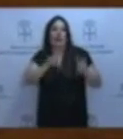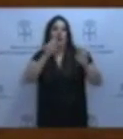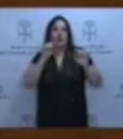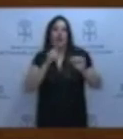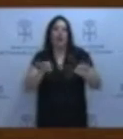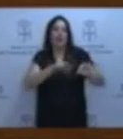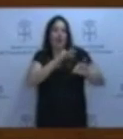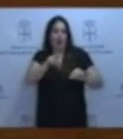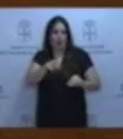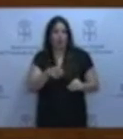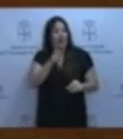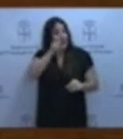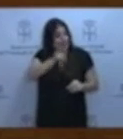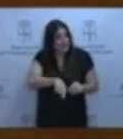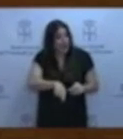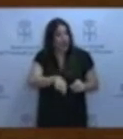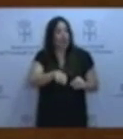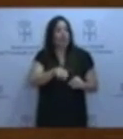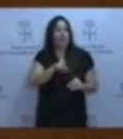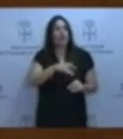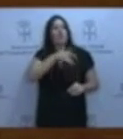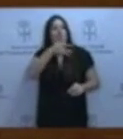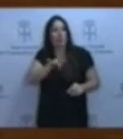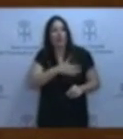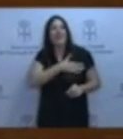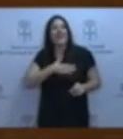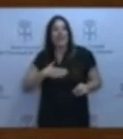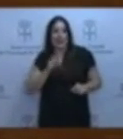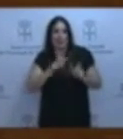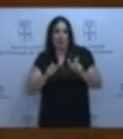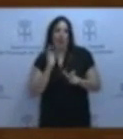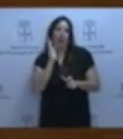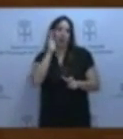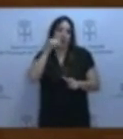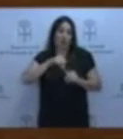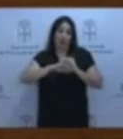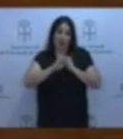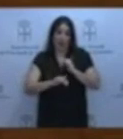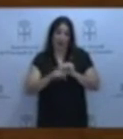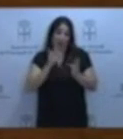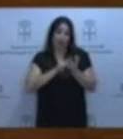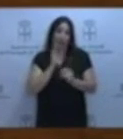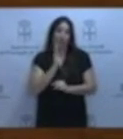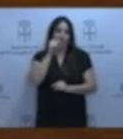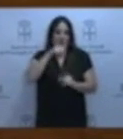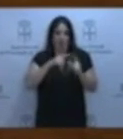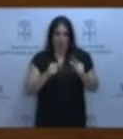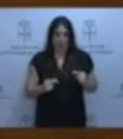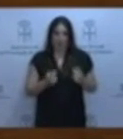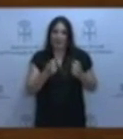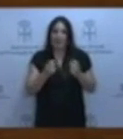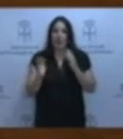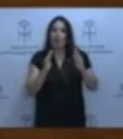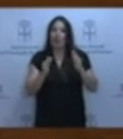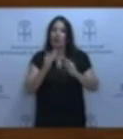por cierto, absolución que también buscarán los acusados del Marea cuando reciban la condena en Asturias. Hace falta plazos de prescripción